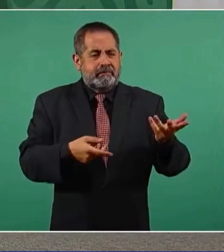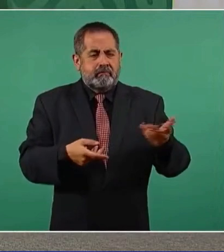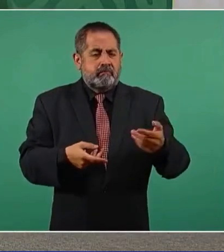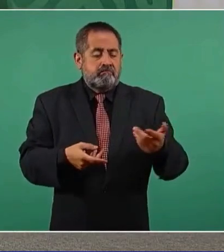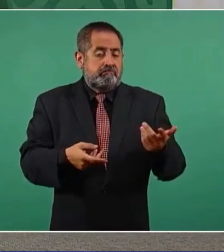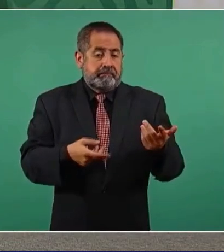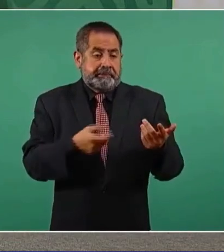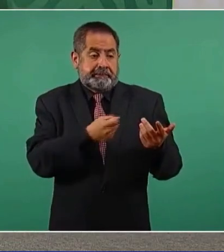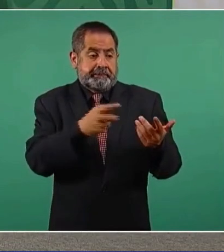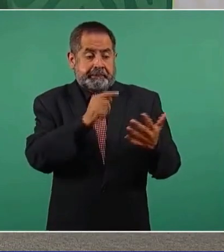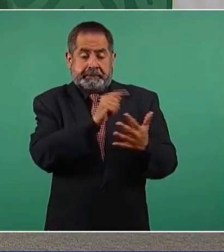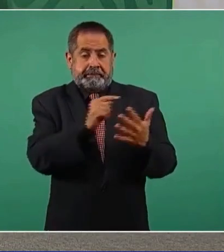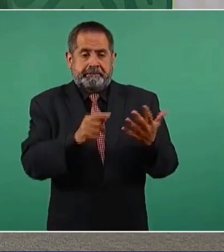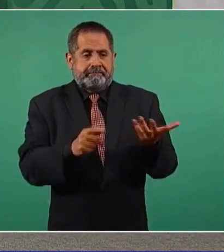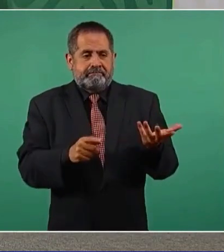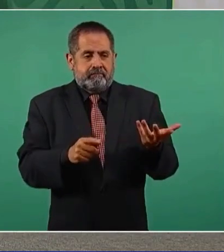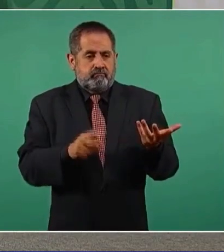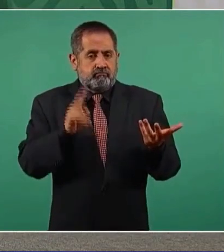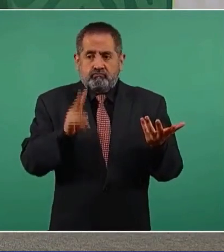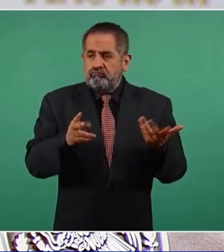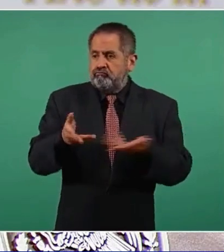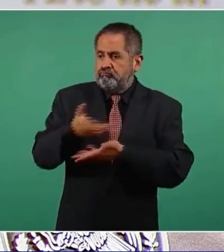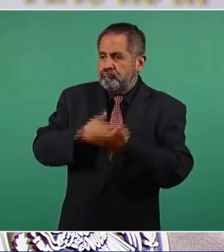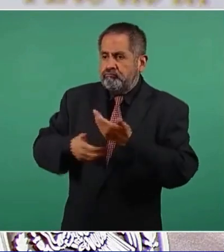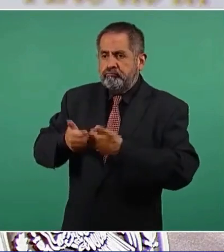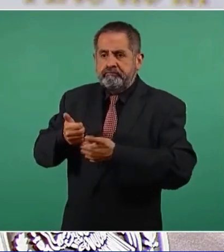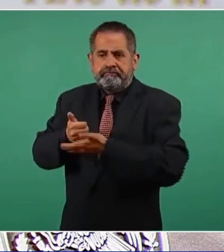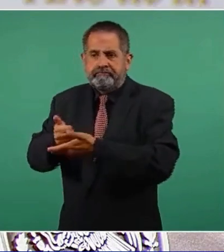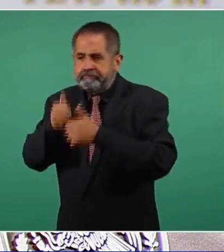que no están al servicio del pueblo,